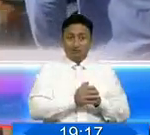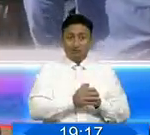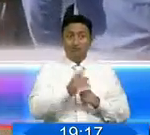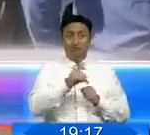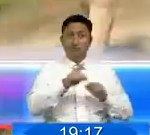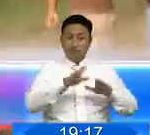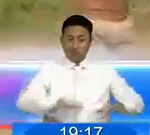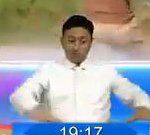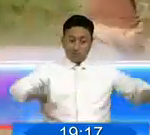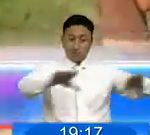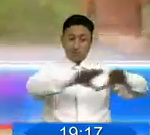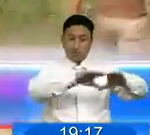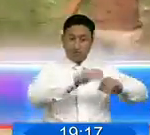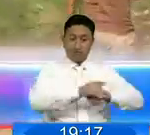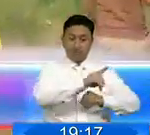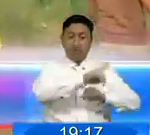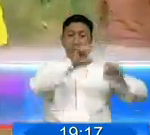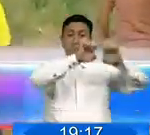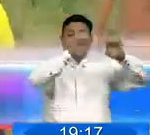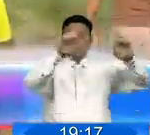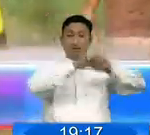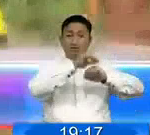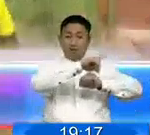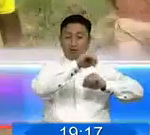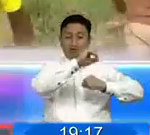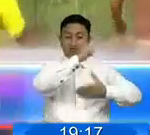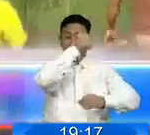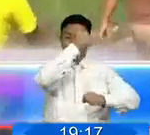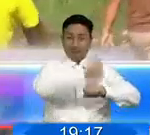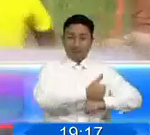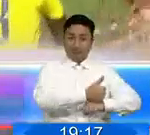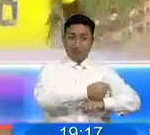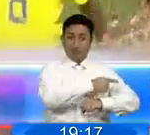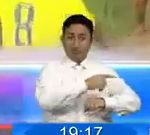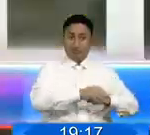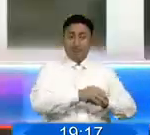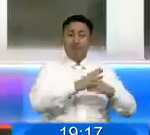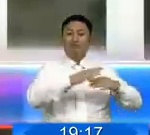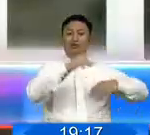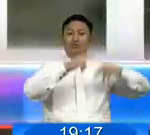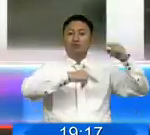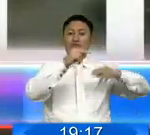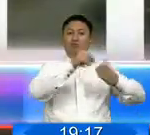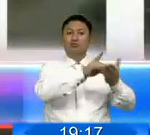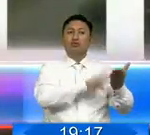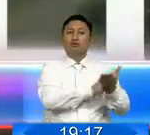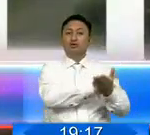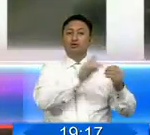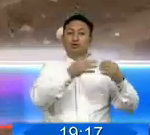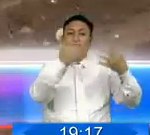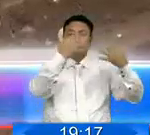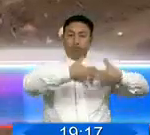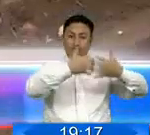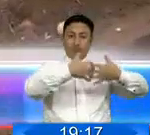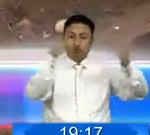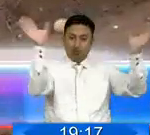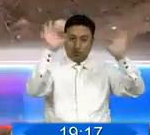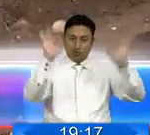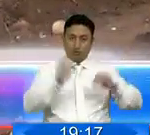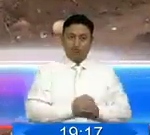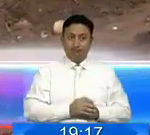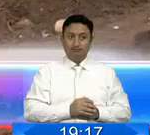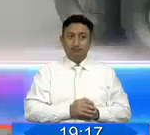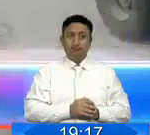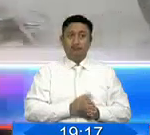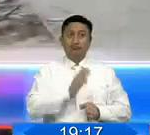vasto sector donde la compañía Yenefran tiene como propósito implantar la infraestructura de un proyecto hidroeléctrico. Obligaron a suspender